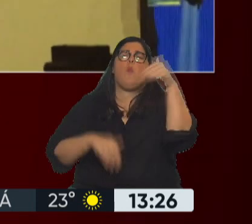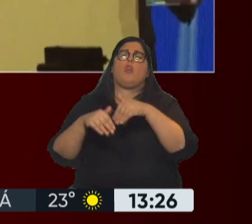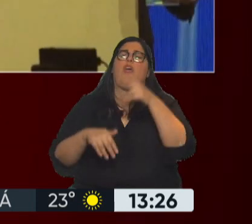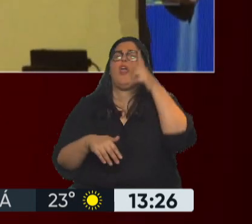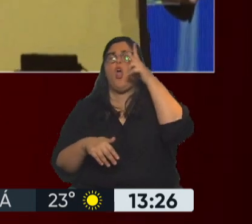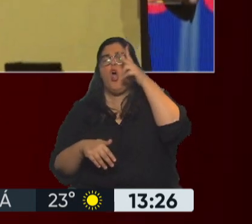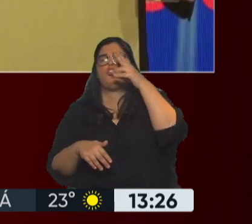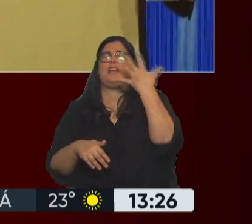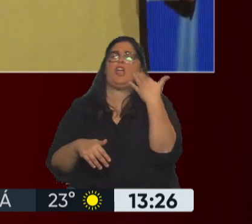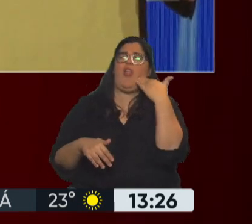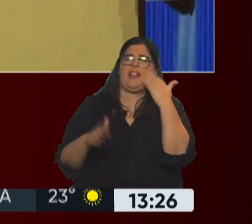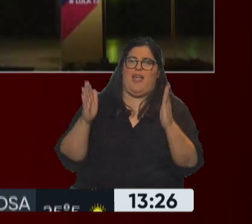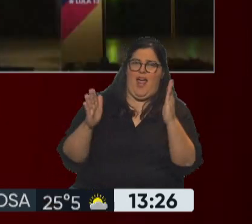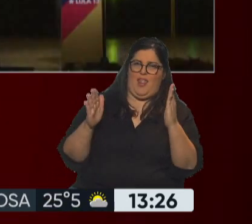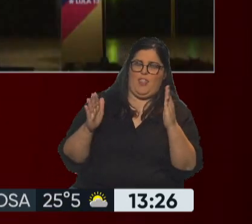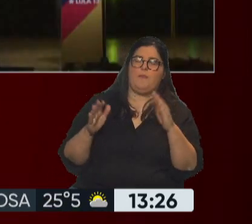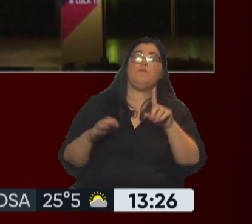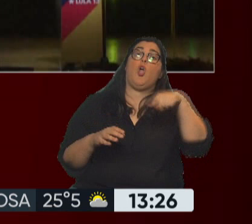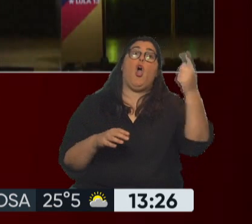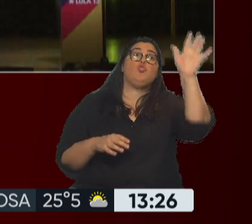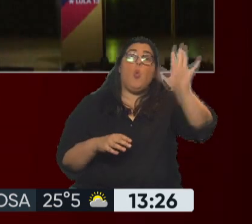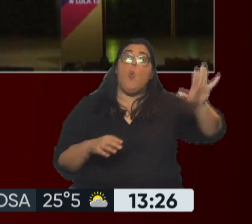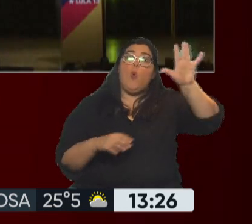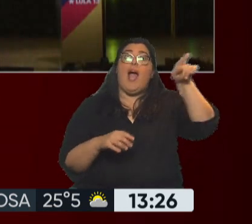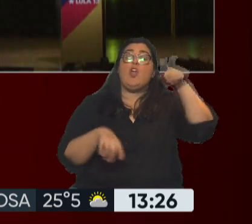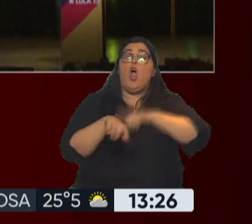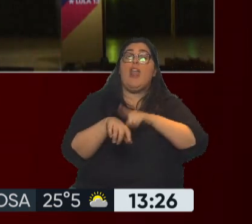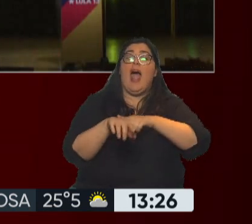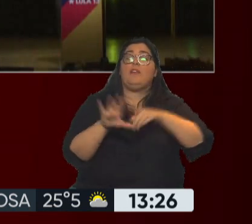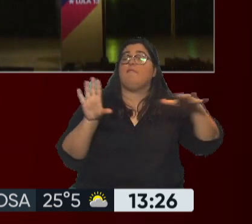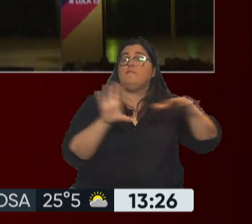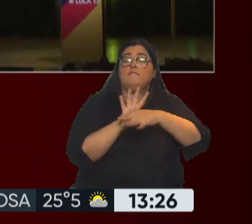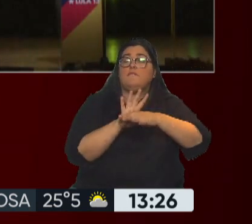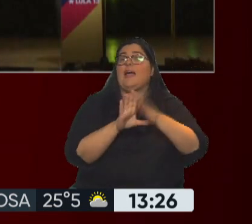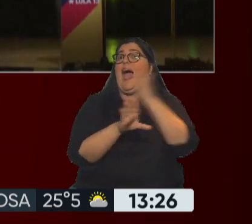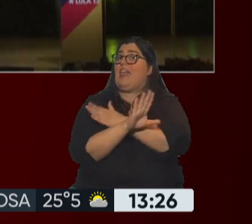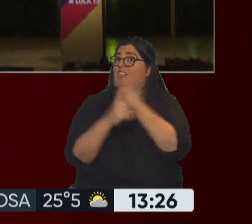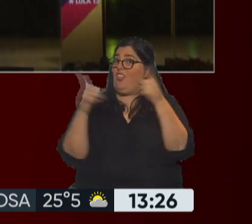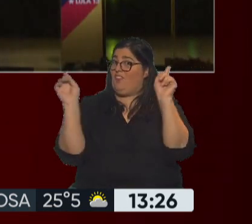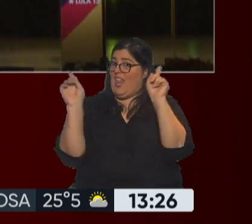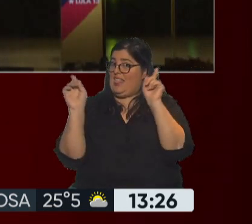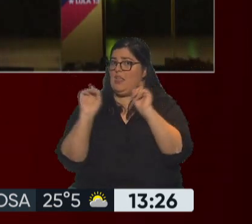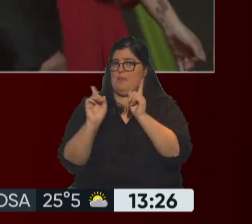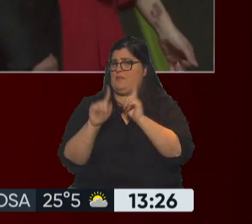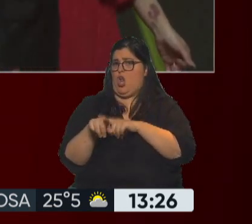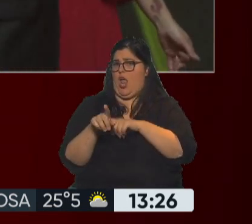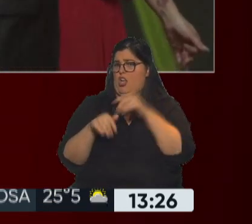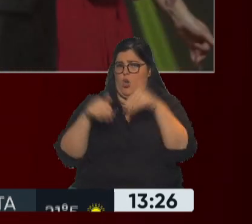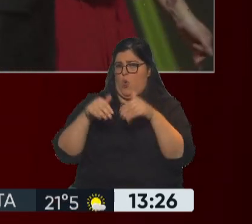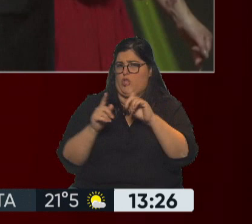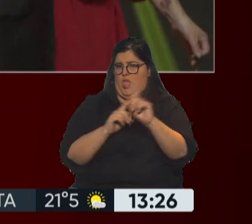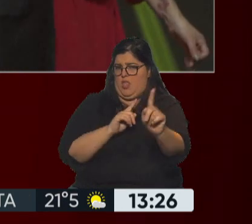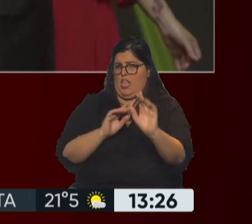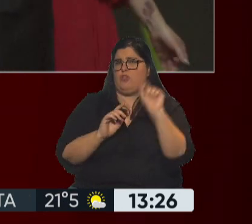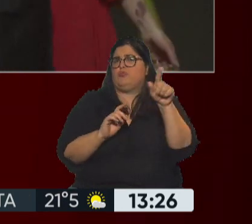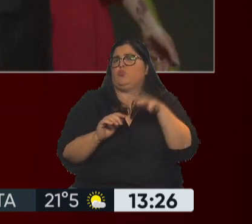horas. Pero otros usos horarios van a para que terminen en el mismo horario, antes no pasaba así, iban también al mismo horario correspondiente a